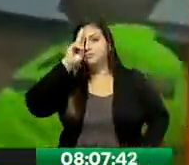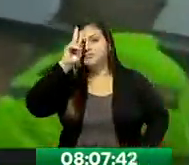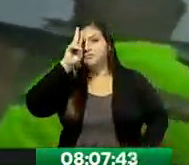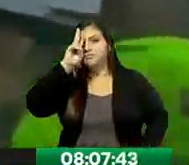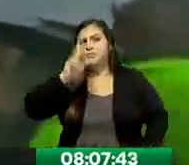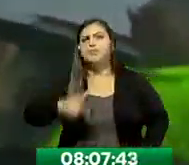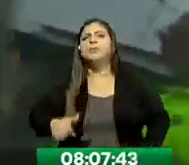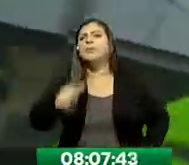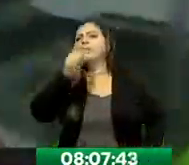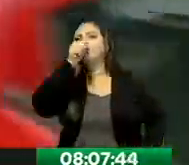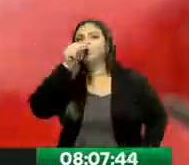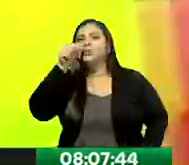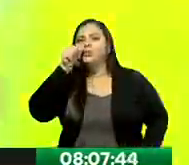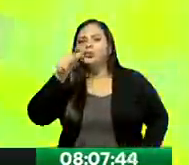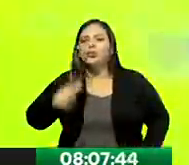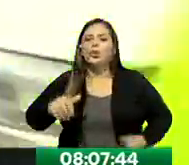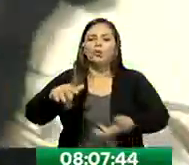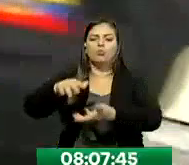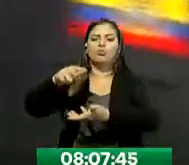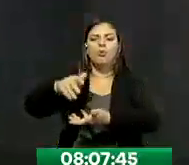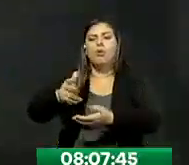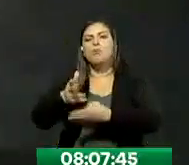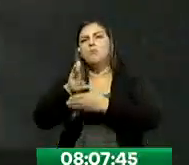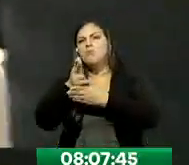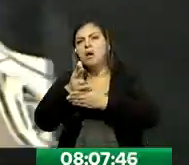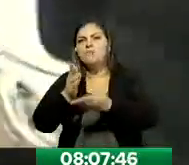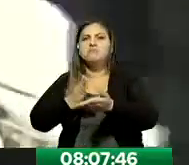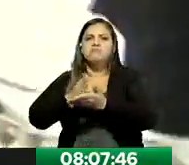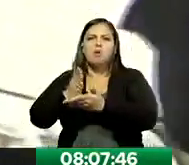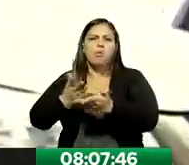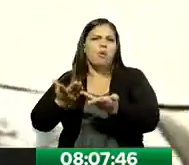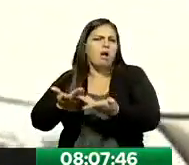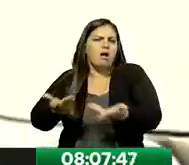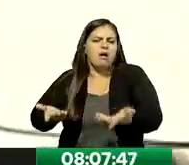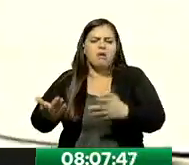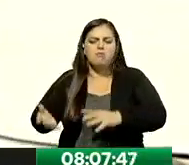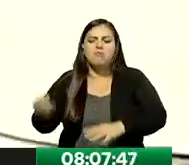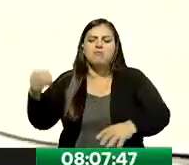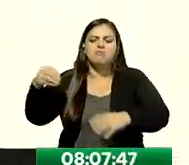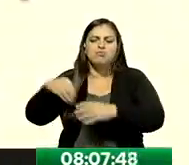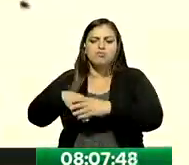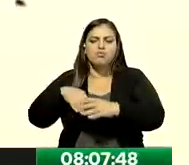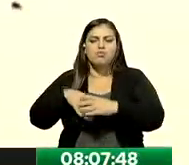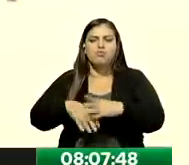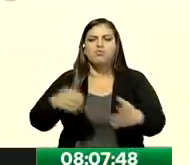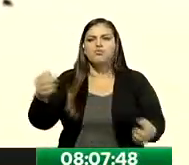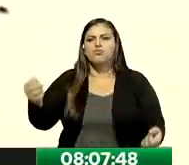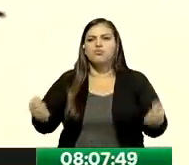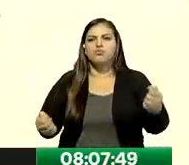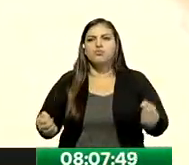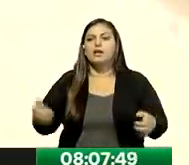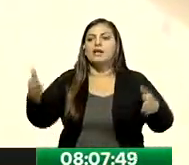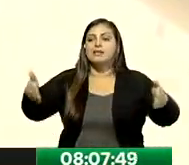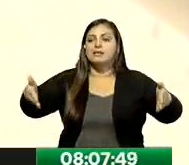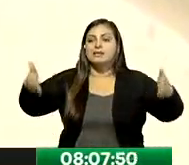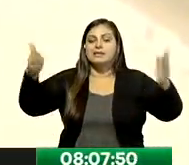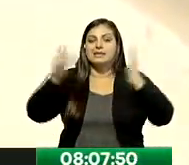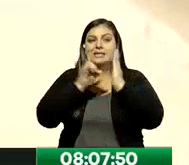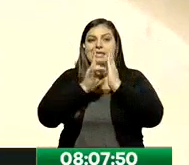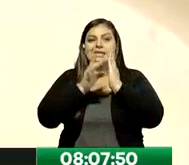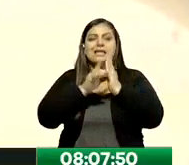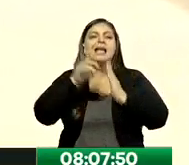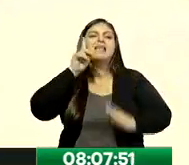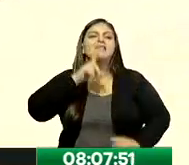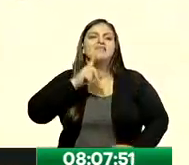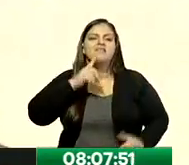de contrabando, de armas blancas, armas de fuego. Entonces, siempre es importante retirar las películas antisolares